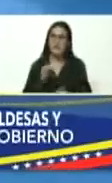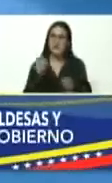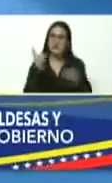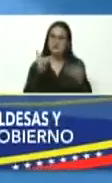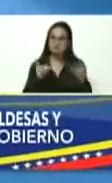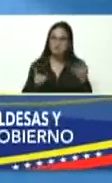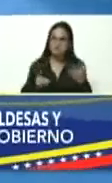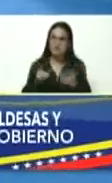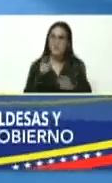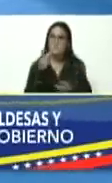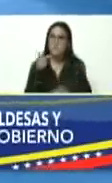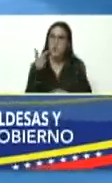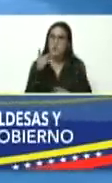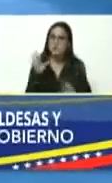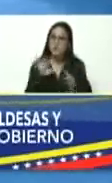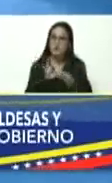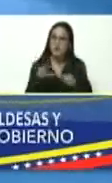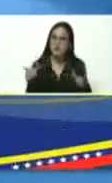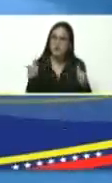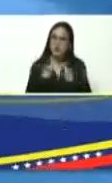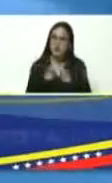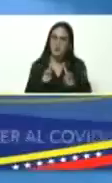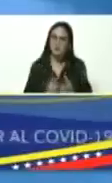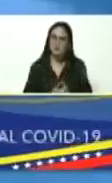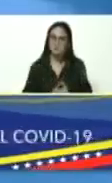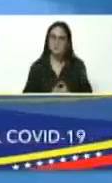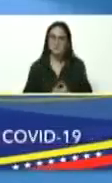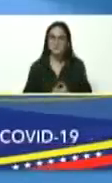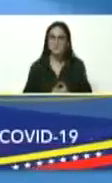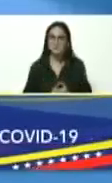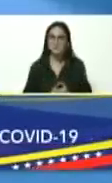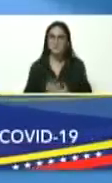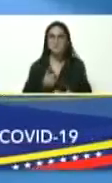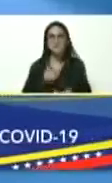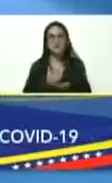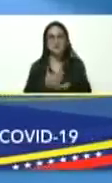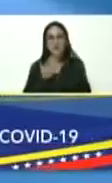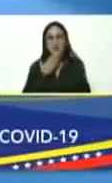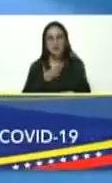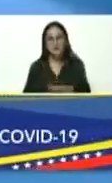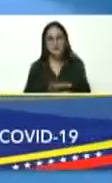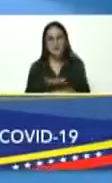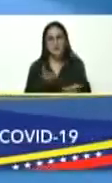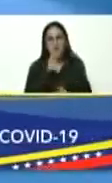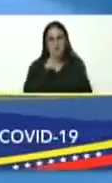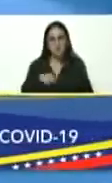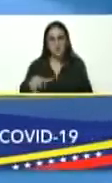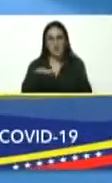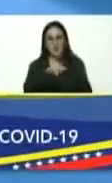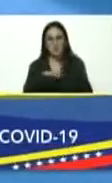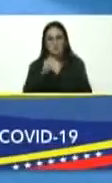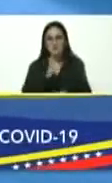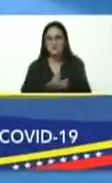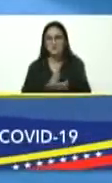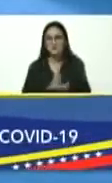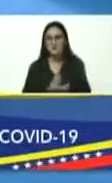política yo tengo siempre que darle las gracias a nuestro pueblo siempre